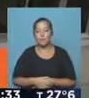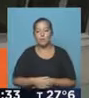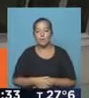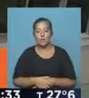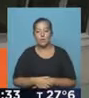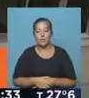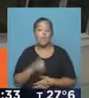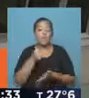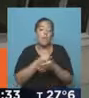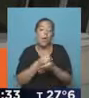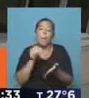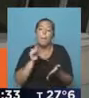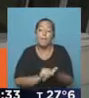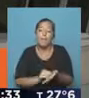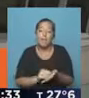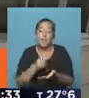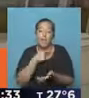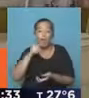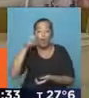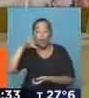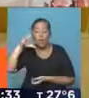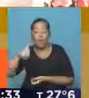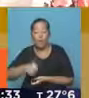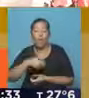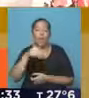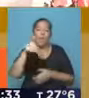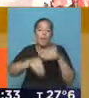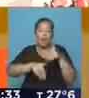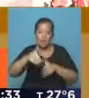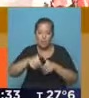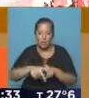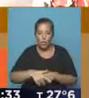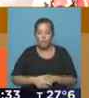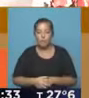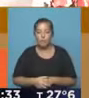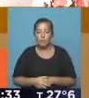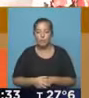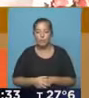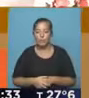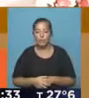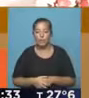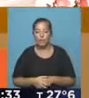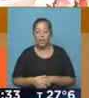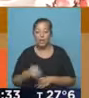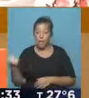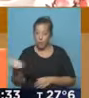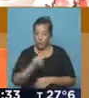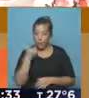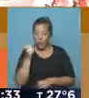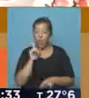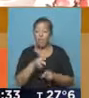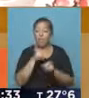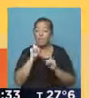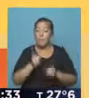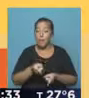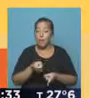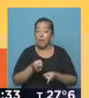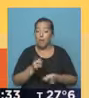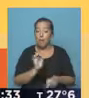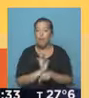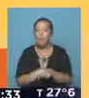un desafío más que plantea correa dentro de esta elección un planteo muy de fondo donde se juega a